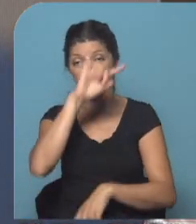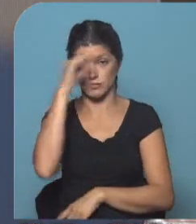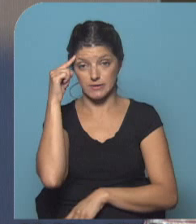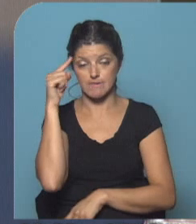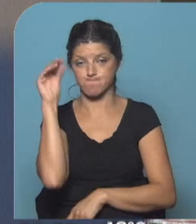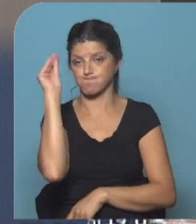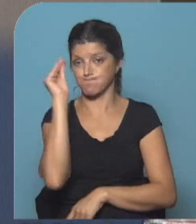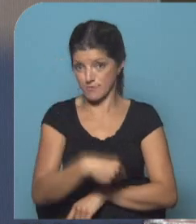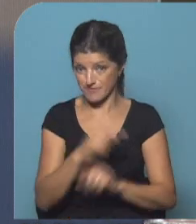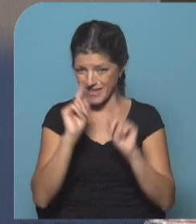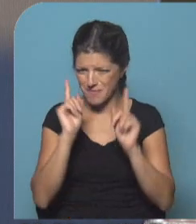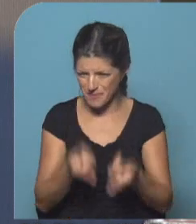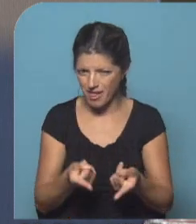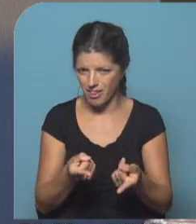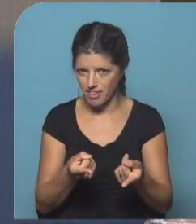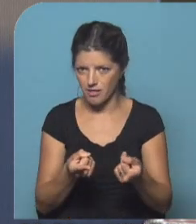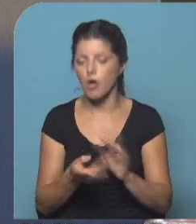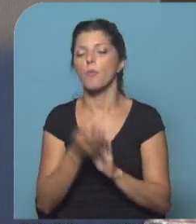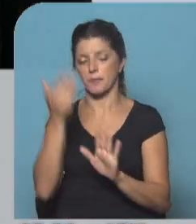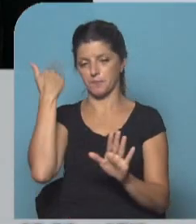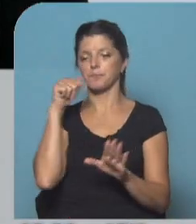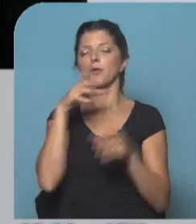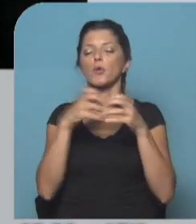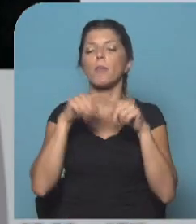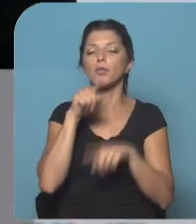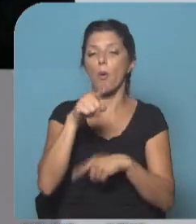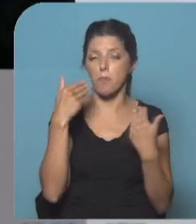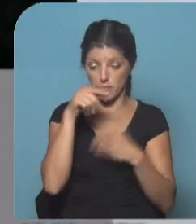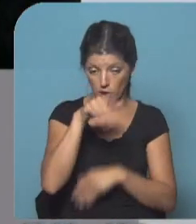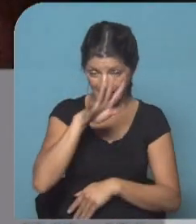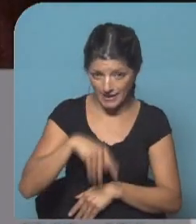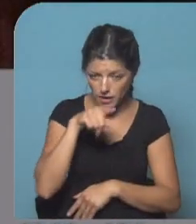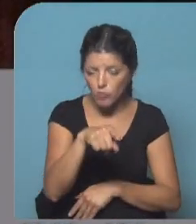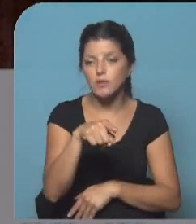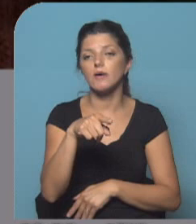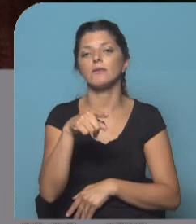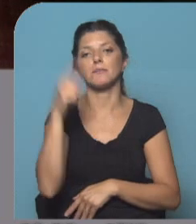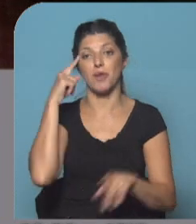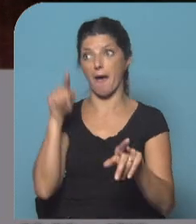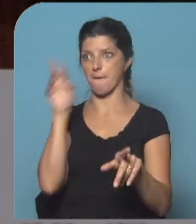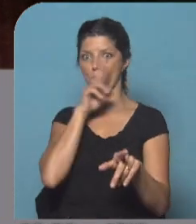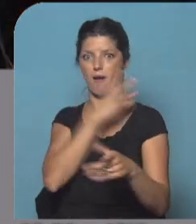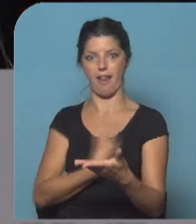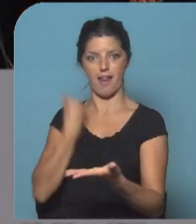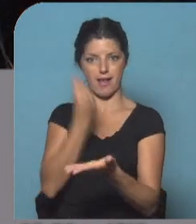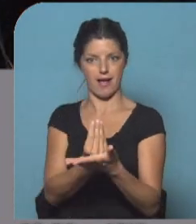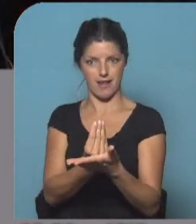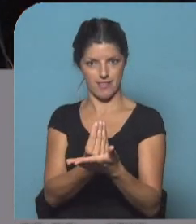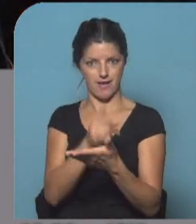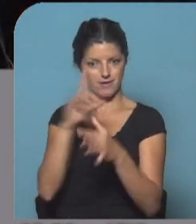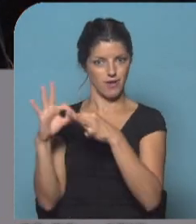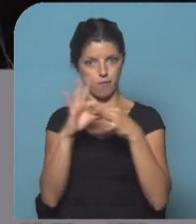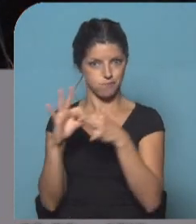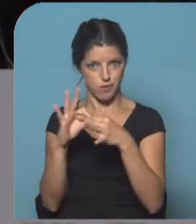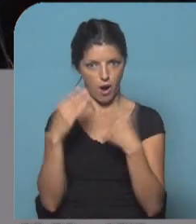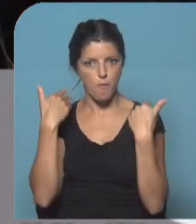Cataluña, cuando tenían hasta acá, en los cómputos decía, bueno, tienen la alcaldesa, es una aliada